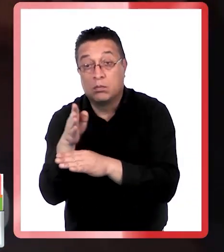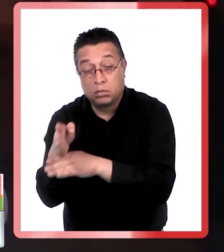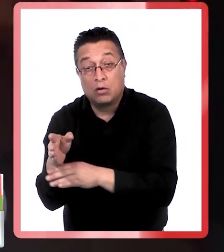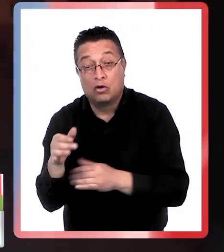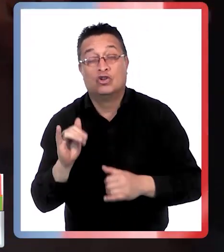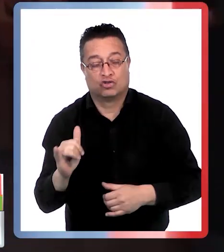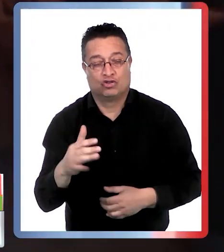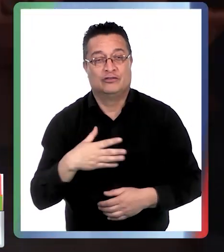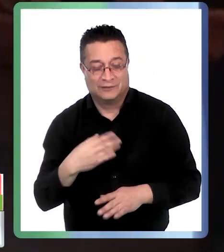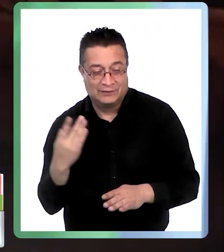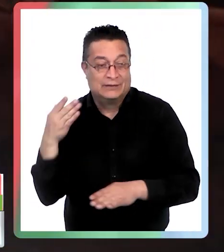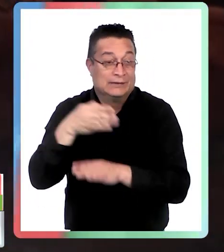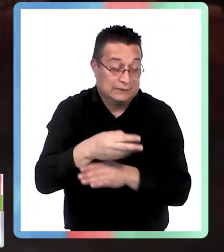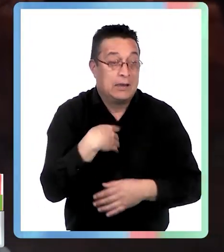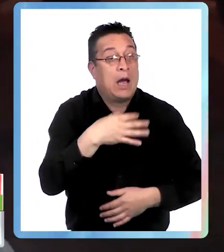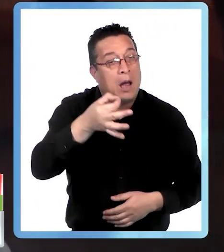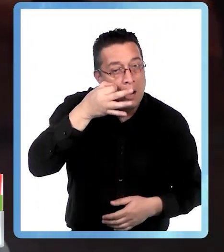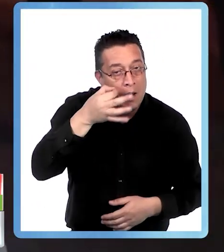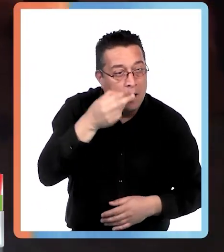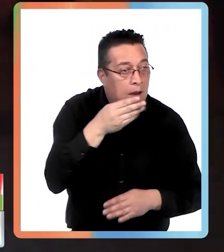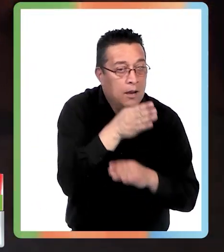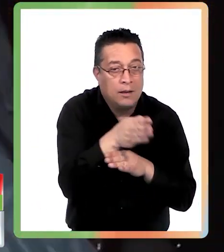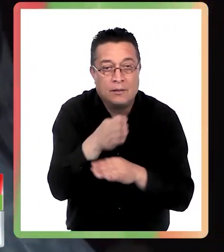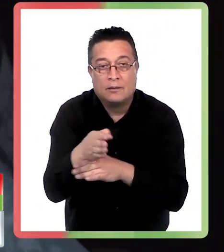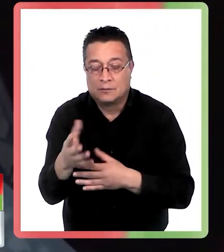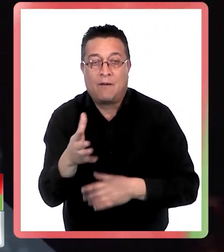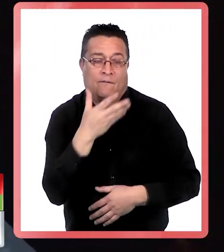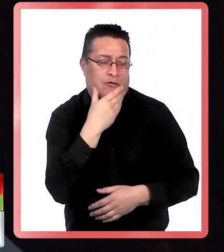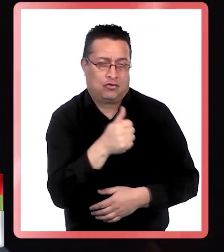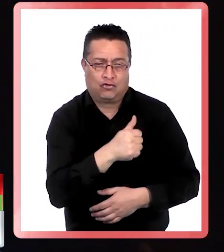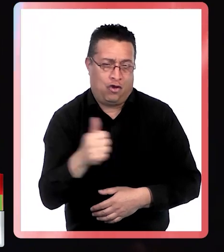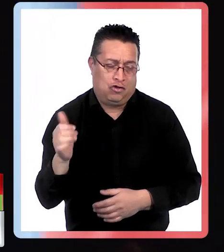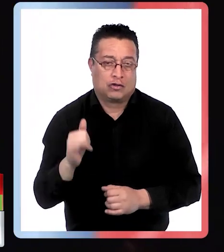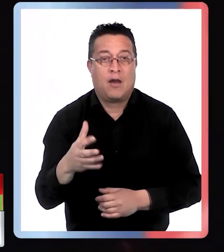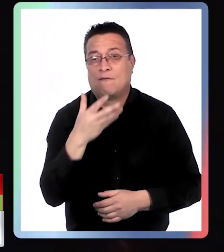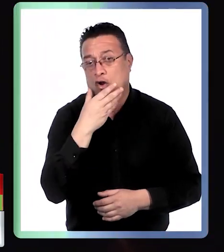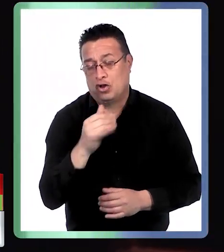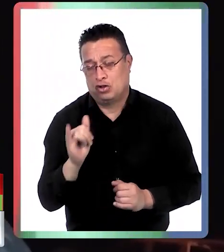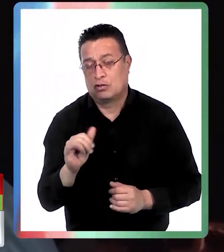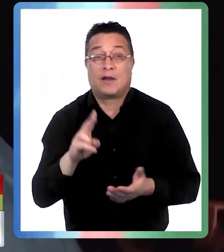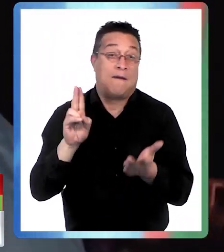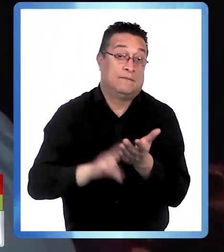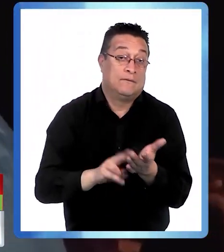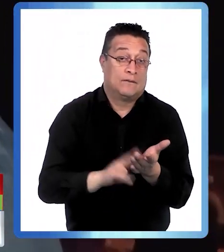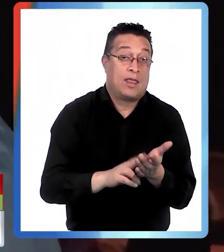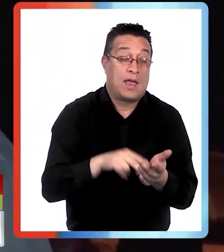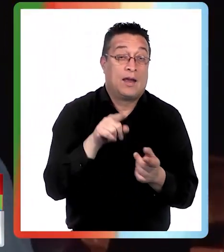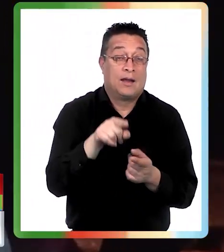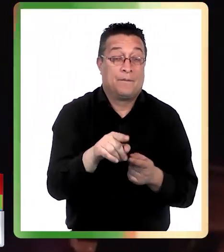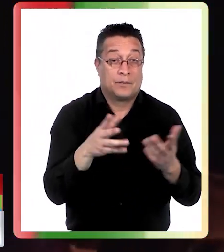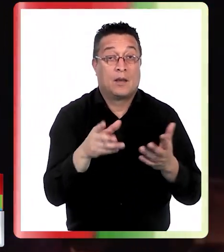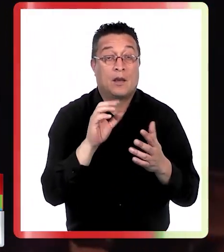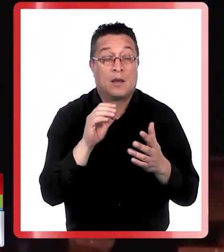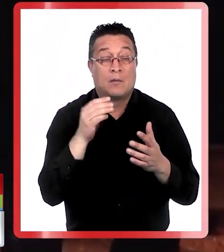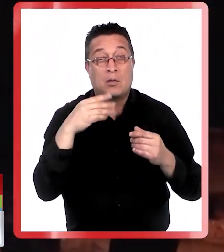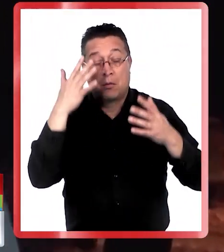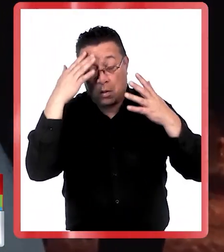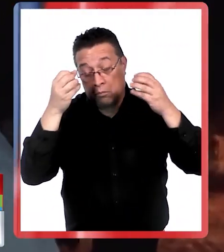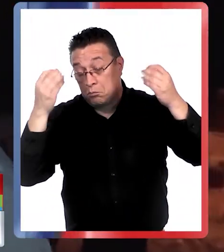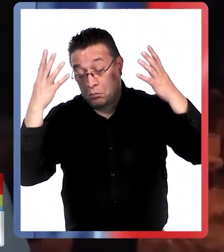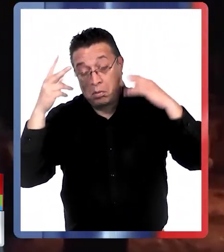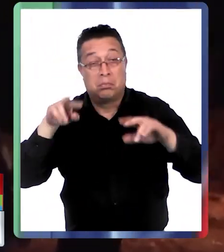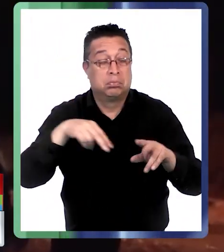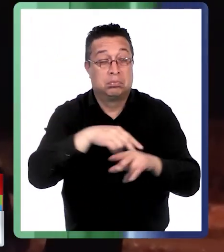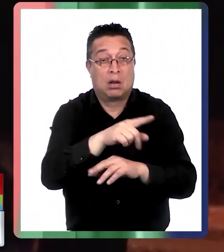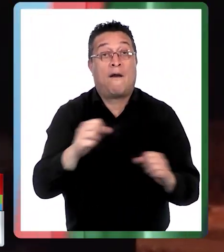eso vinimos a mirar pero todo muy lindo bastante bonito la verdad que para salir despejarse un poco la cabeza bastante bien